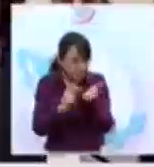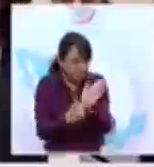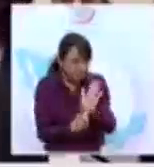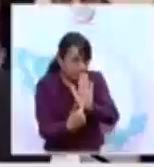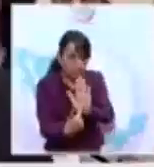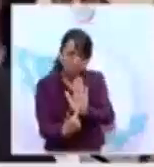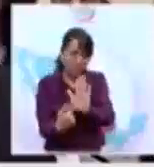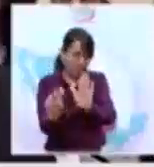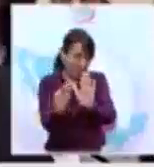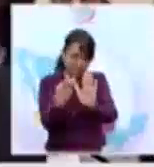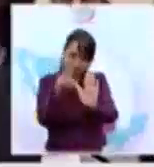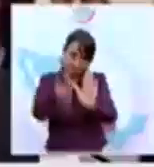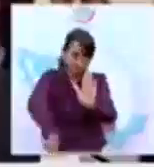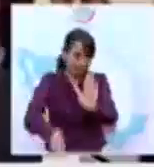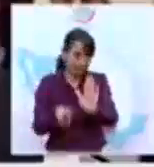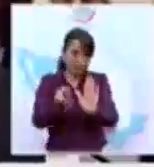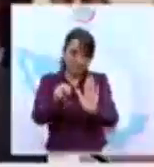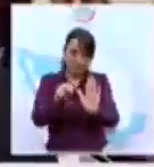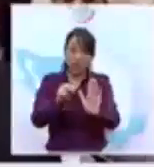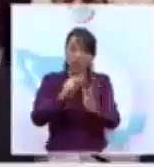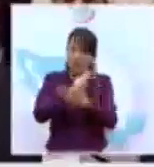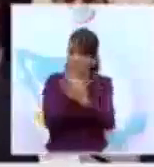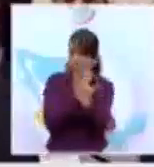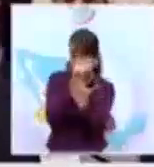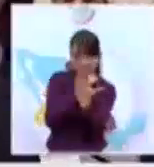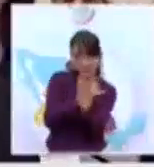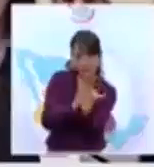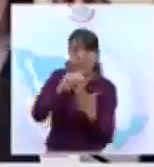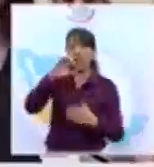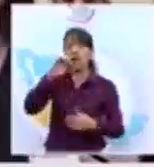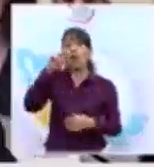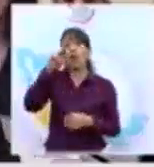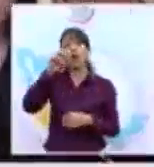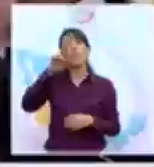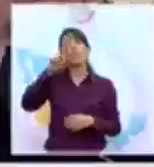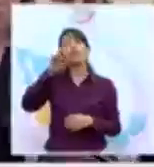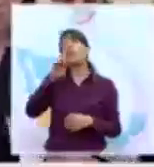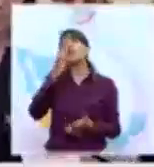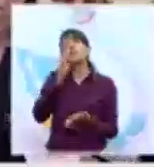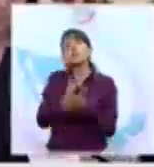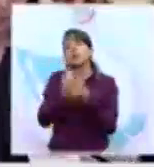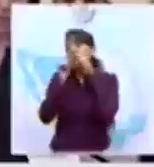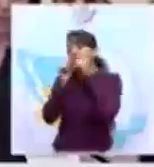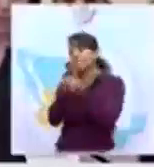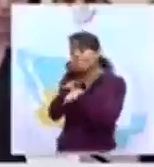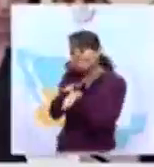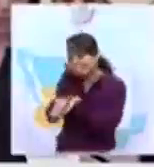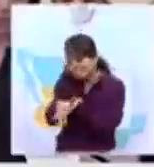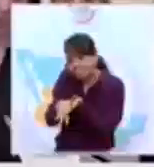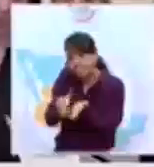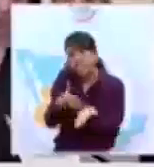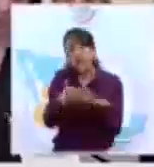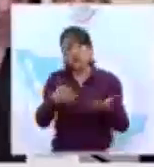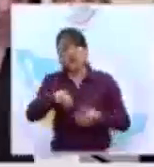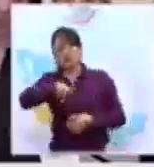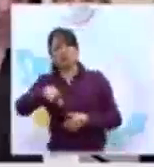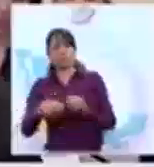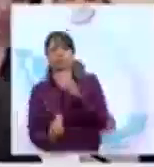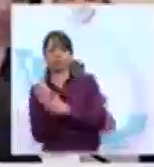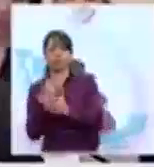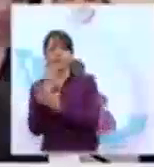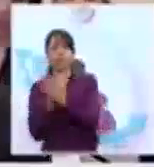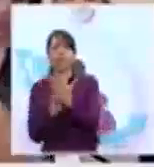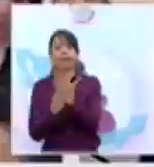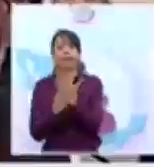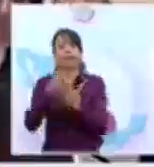el programa Oportunidades era un programa asistencialista y Prospera ya no es asistencialista, ¿no? Dentro de 6 años